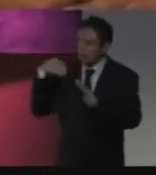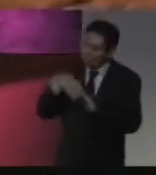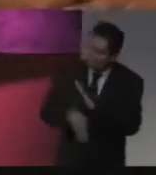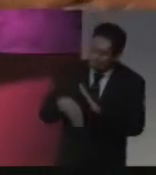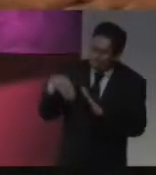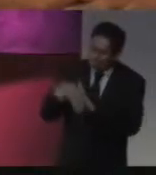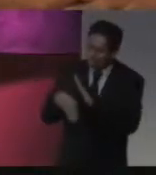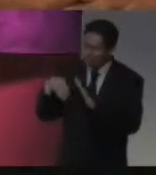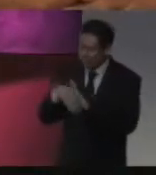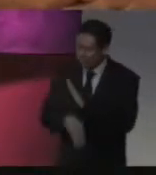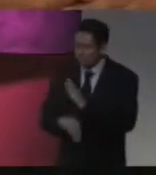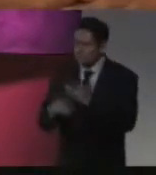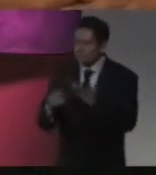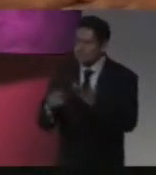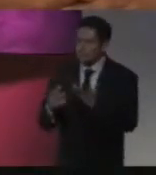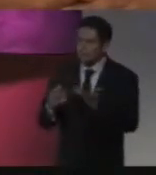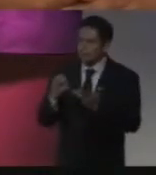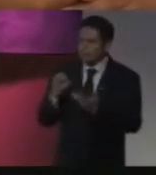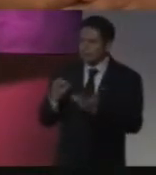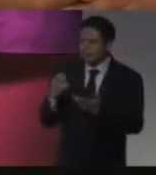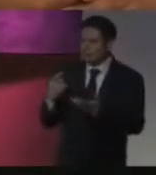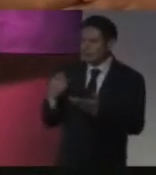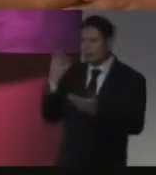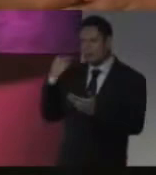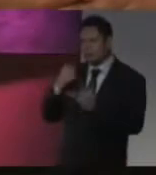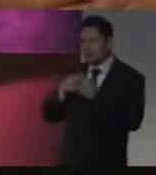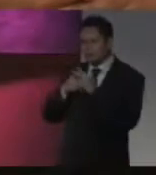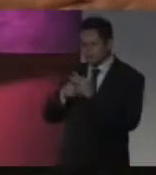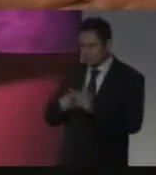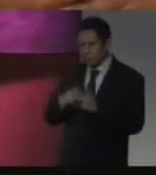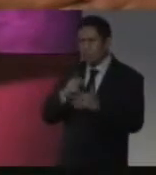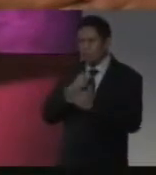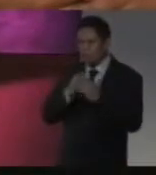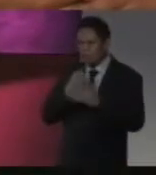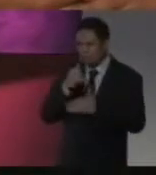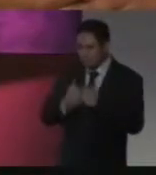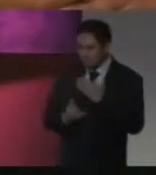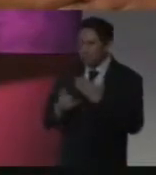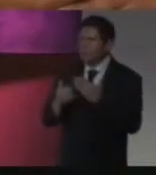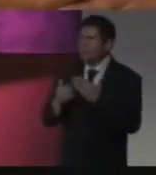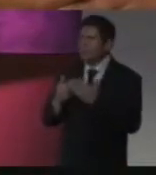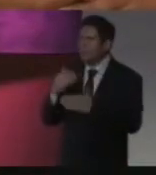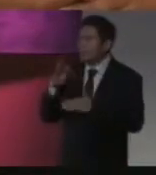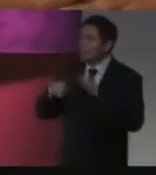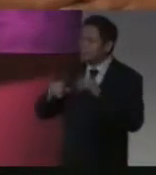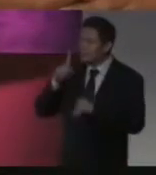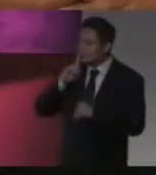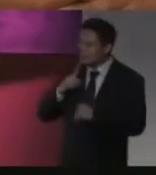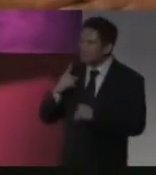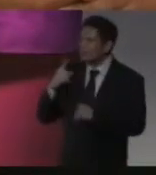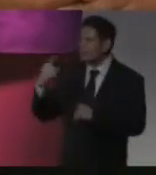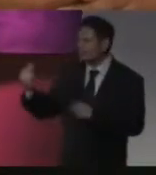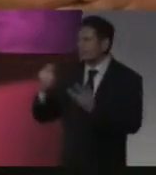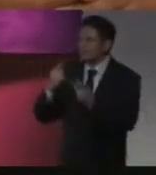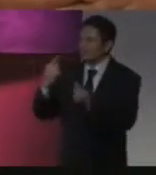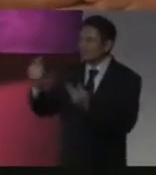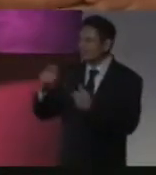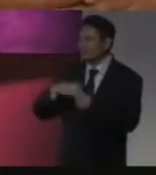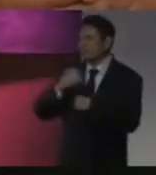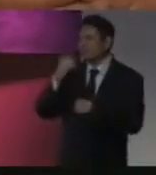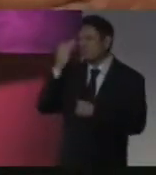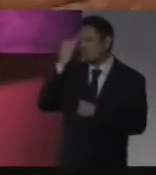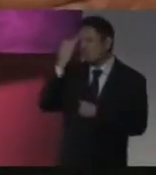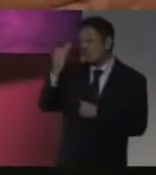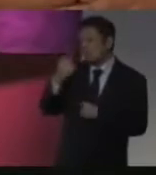¿verdad? Iniciamos este proceso y pues las mujeres se retiran por lo largo y